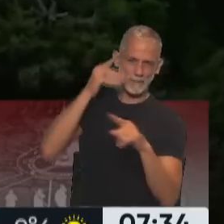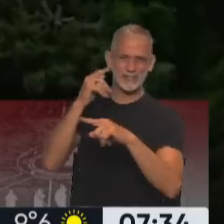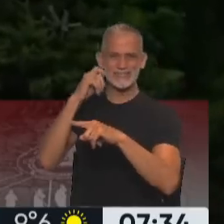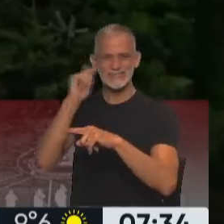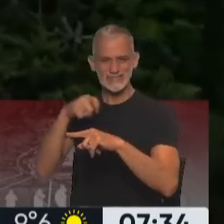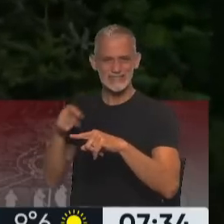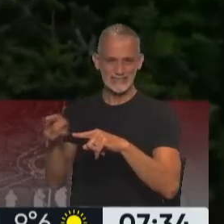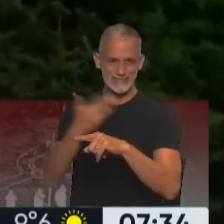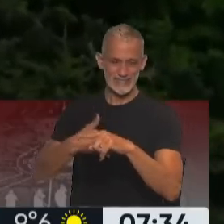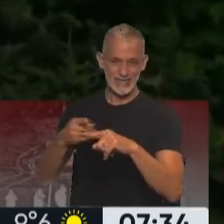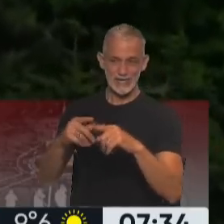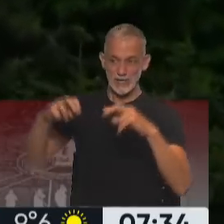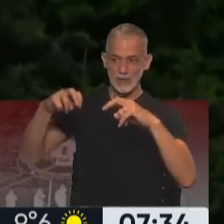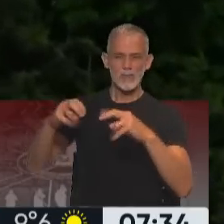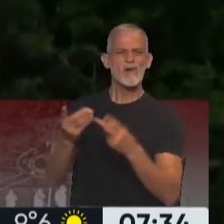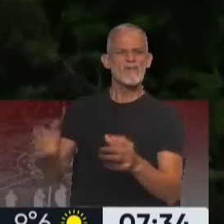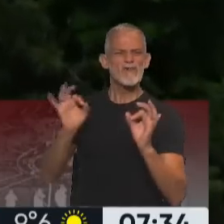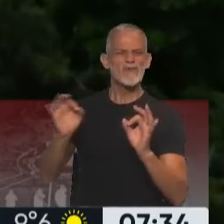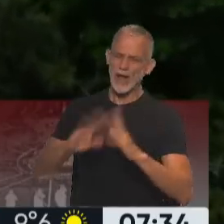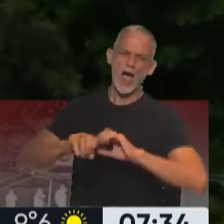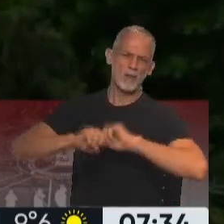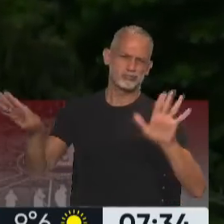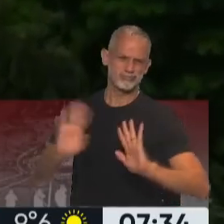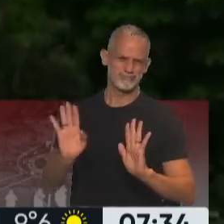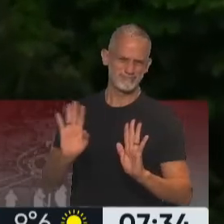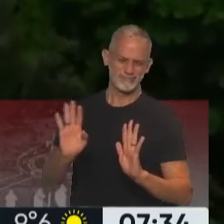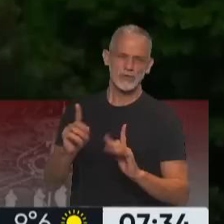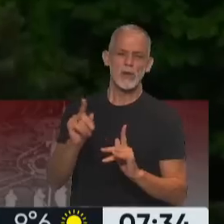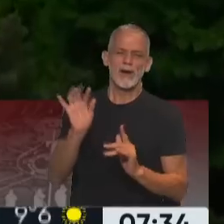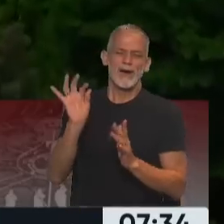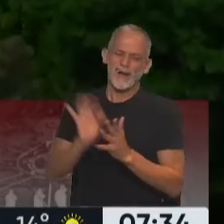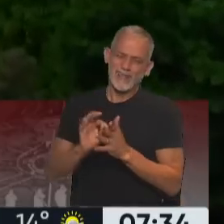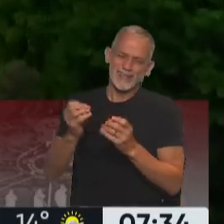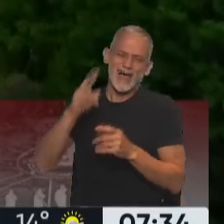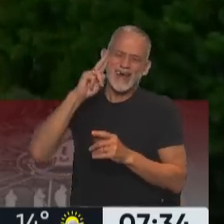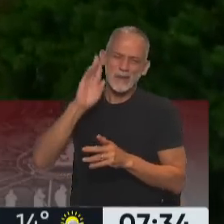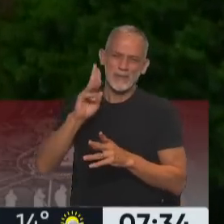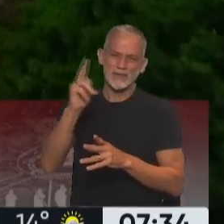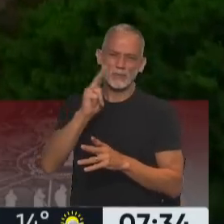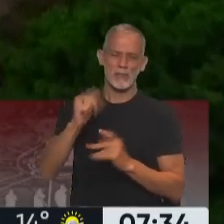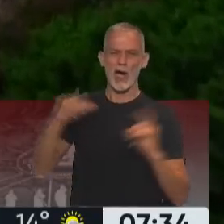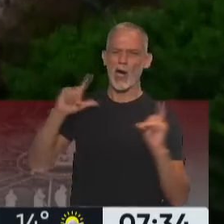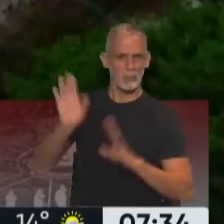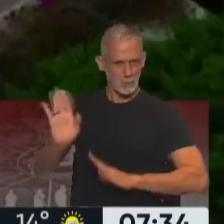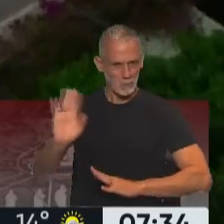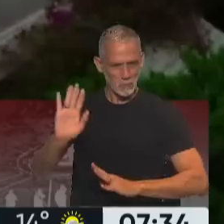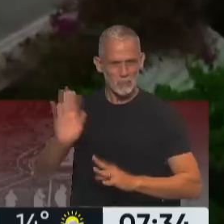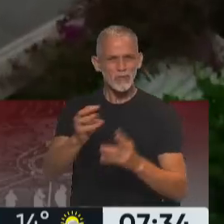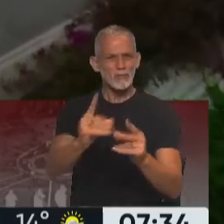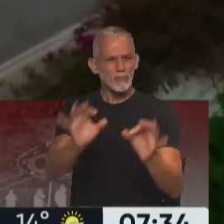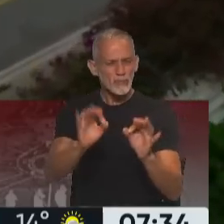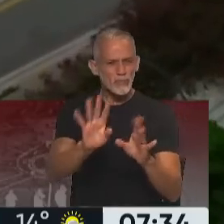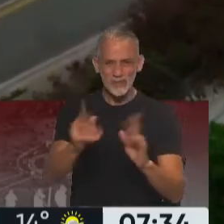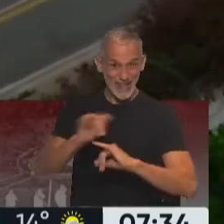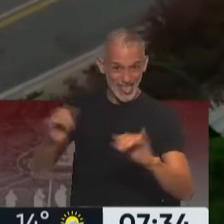se haya difundido después de terminar la ceremonia. Es, digamos, si se quiere, un detalle de respeto de parte de ambos mandatarios, no haber